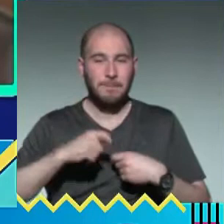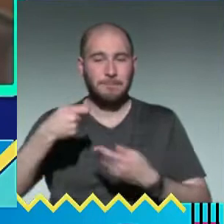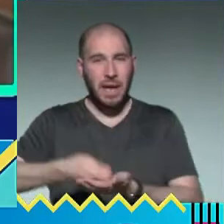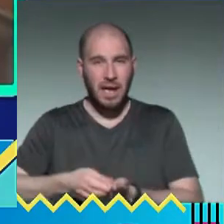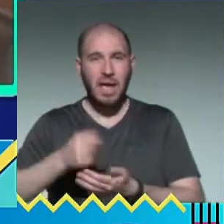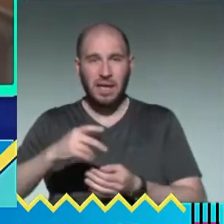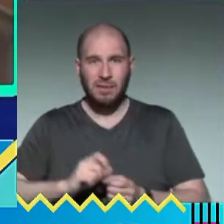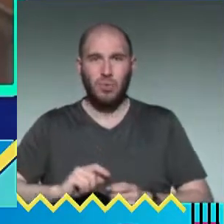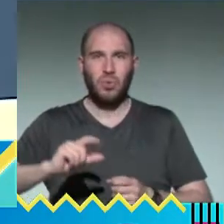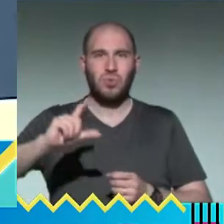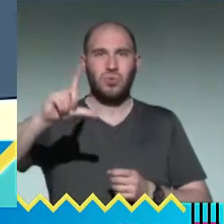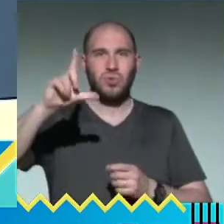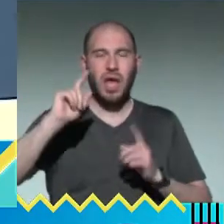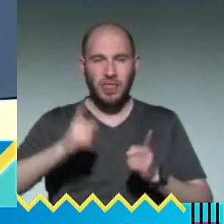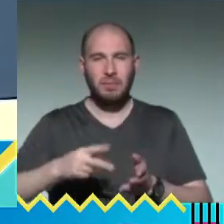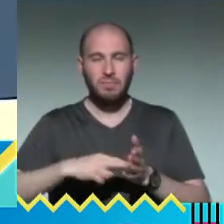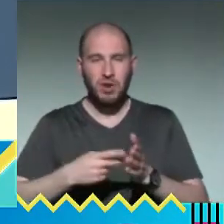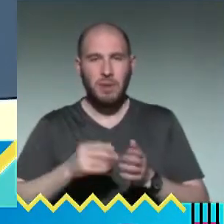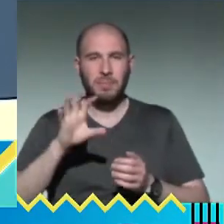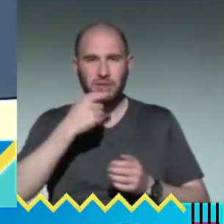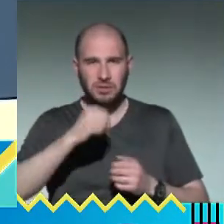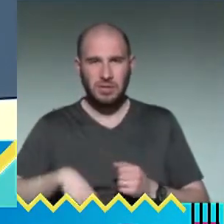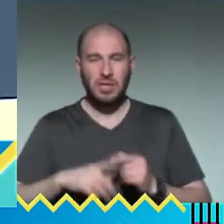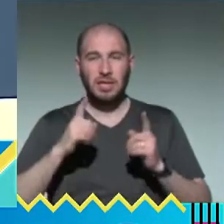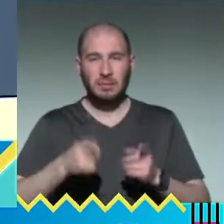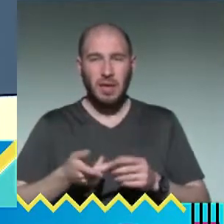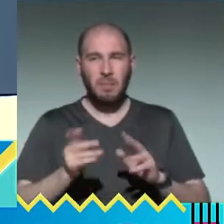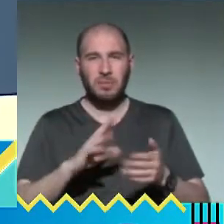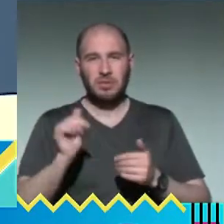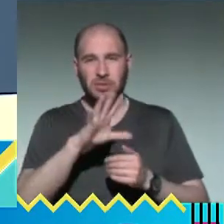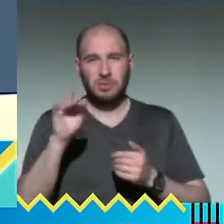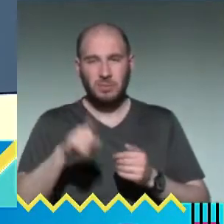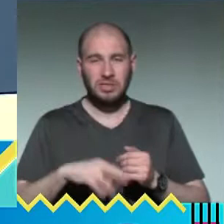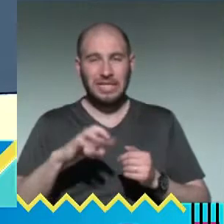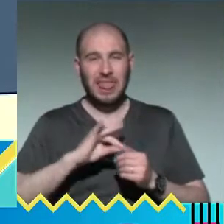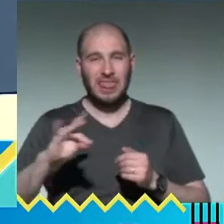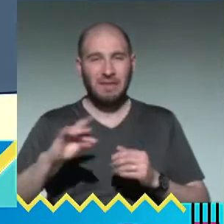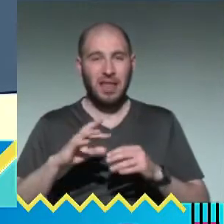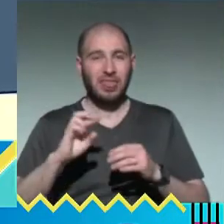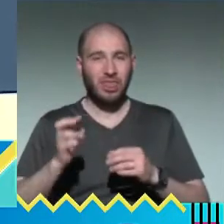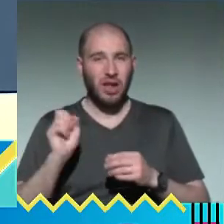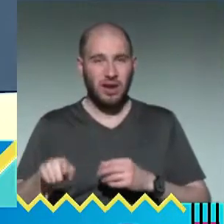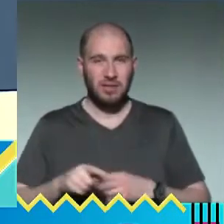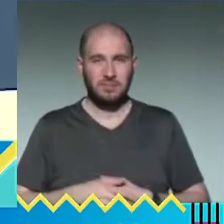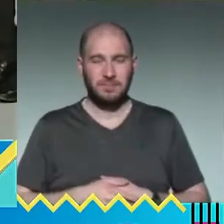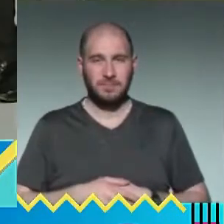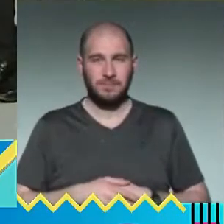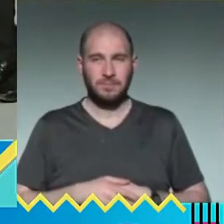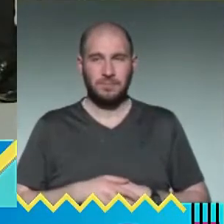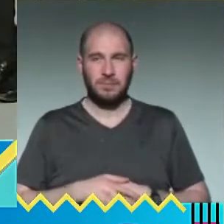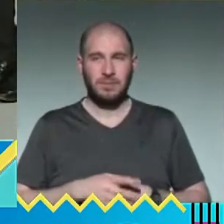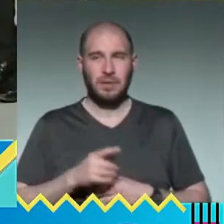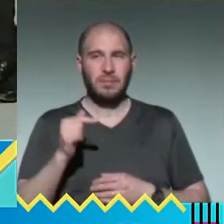empiezan a dispararse. Y acá también impacta mucho en la provincia, que también tiene más o menos el 50% de la deuda dolarizada. Vamos a ir